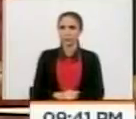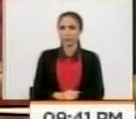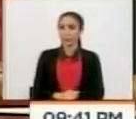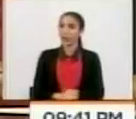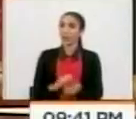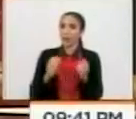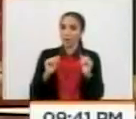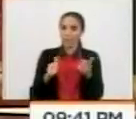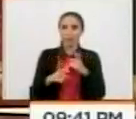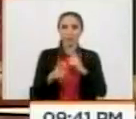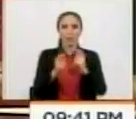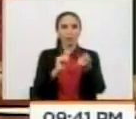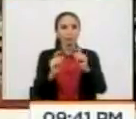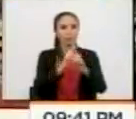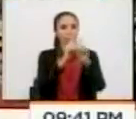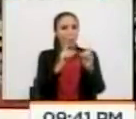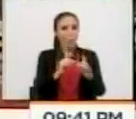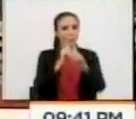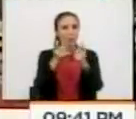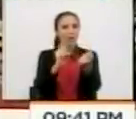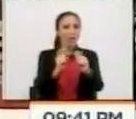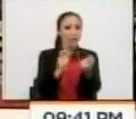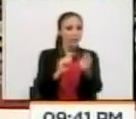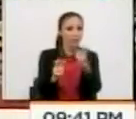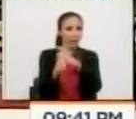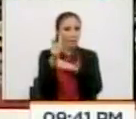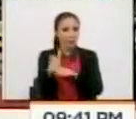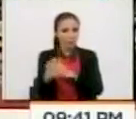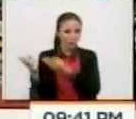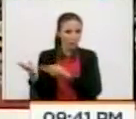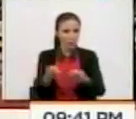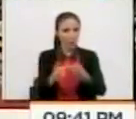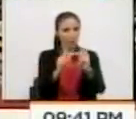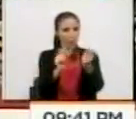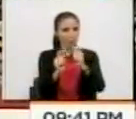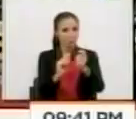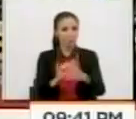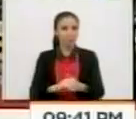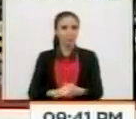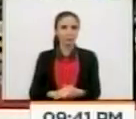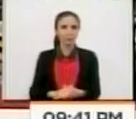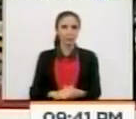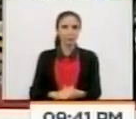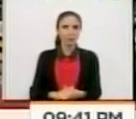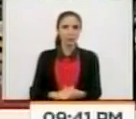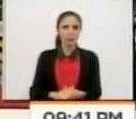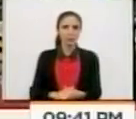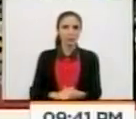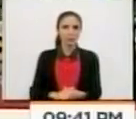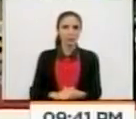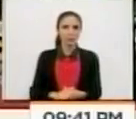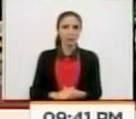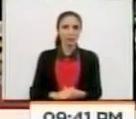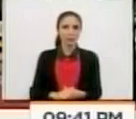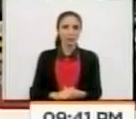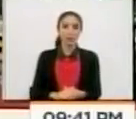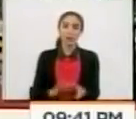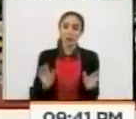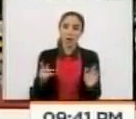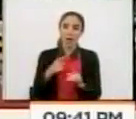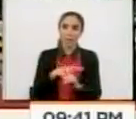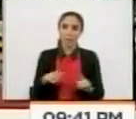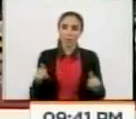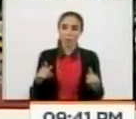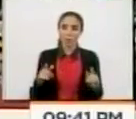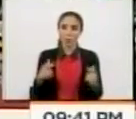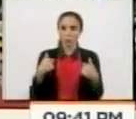haciendo entrevistas. Había entrevistas, correcto. Pero además ese día, yo me puse ese día una